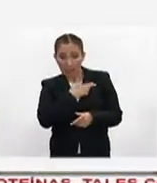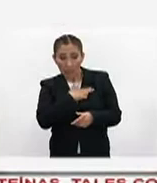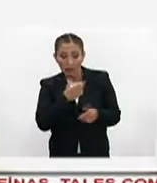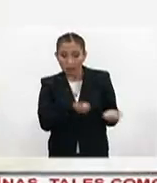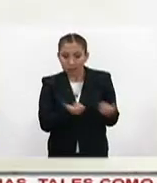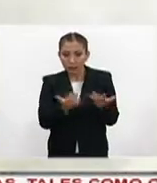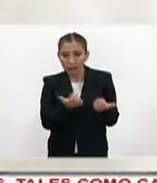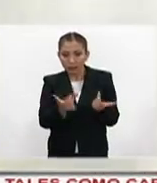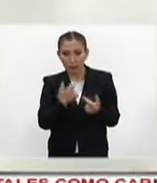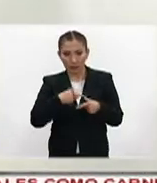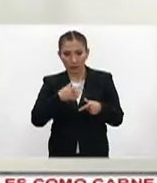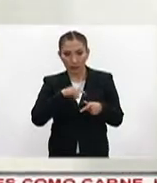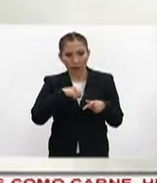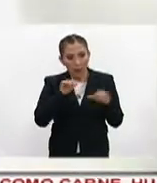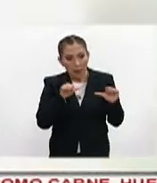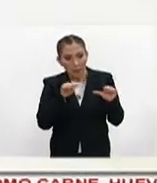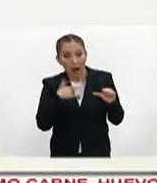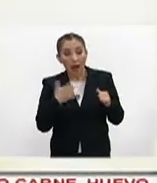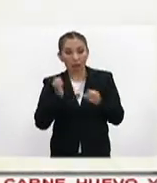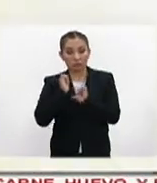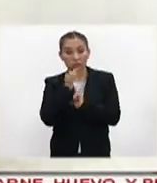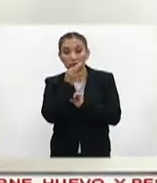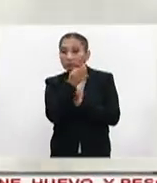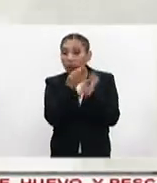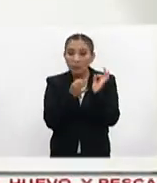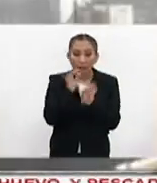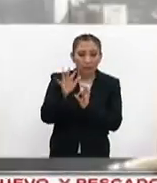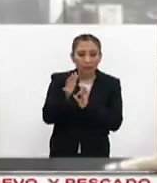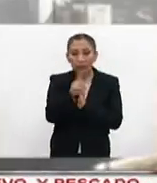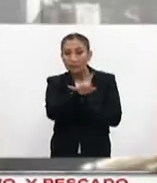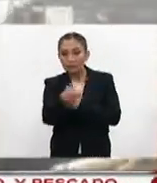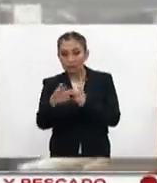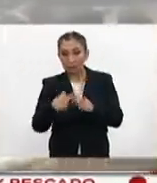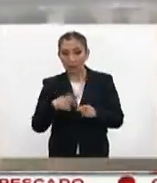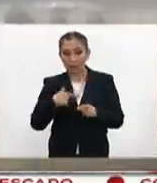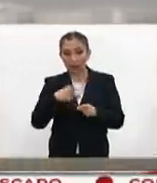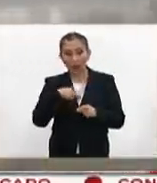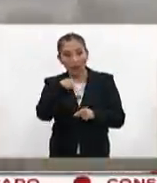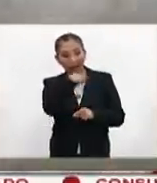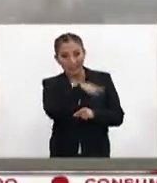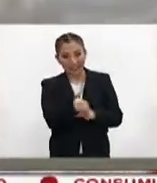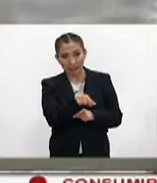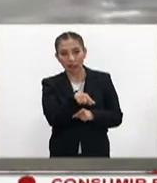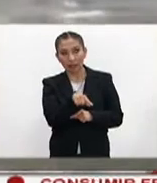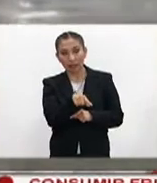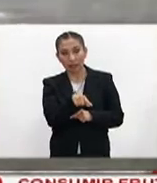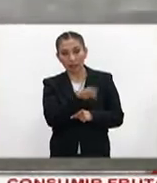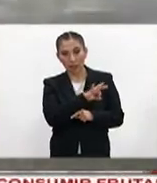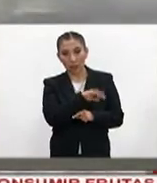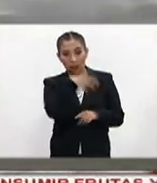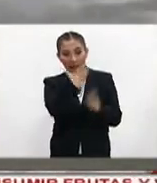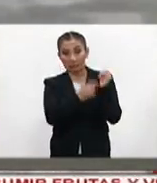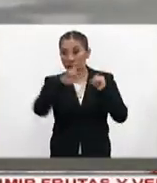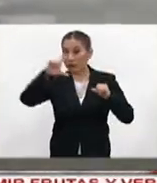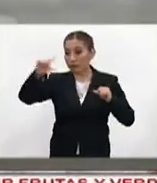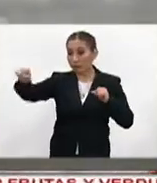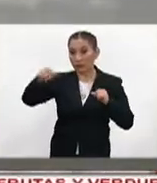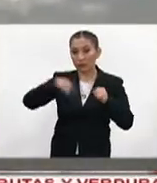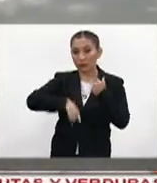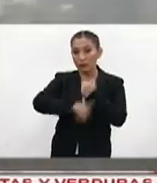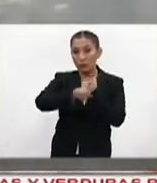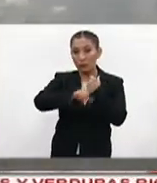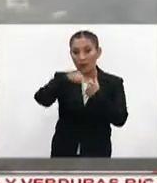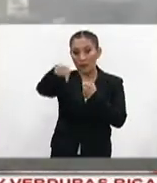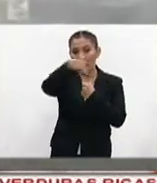la población civil. Las autoridades informaron que poco más de 100 personas fueron las que pudieron dejar la zona de